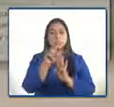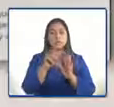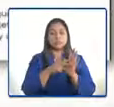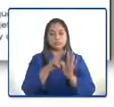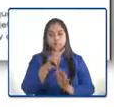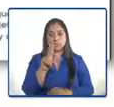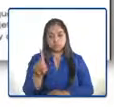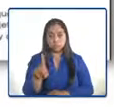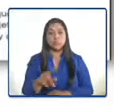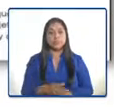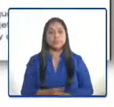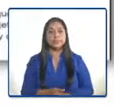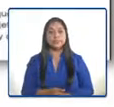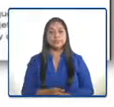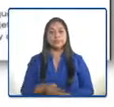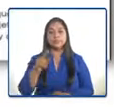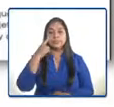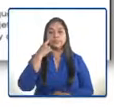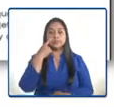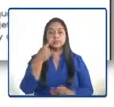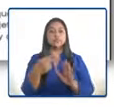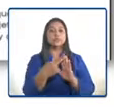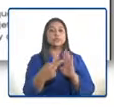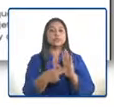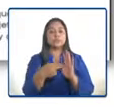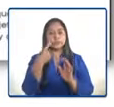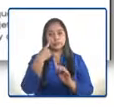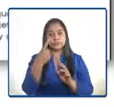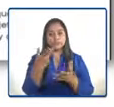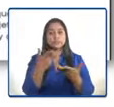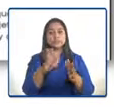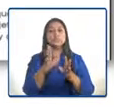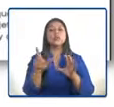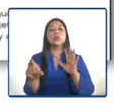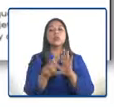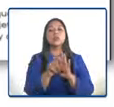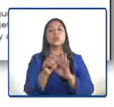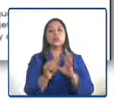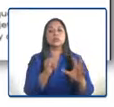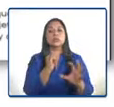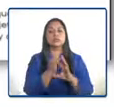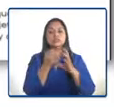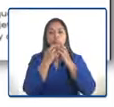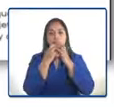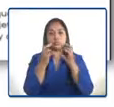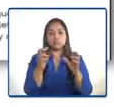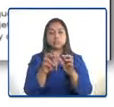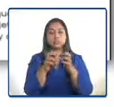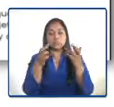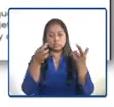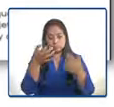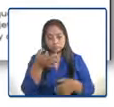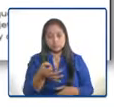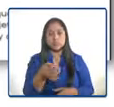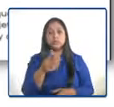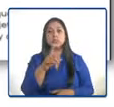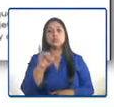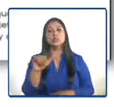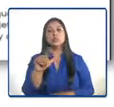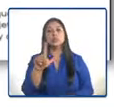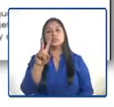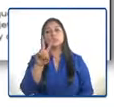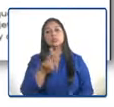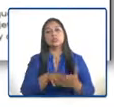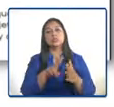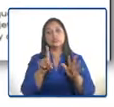112-2021, en donde reglamenta este Código Internacional, al cual fue publicado en el Diario Oficial el 1 de julio de